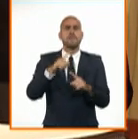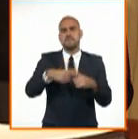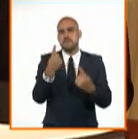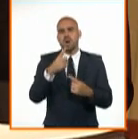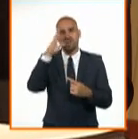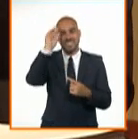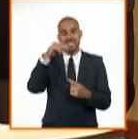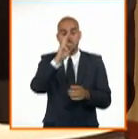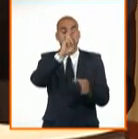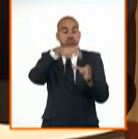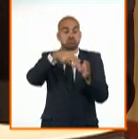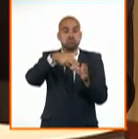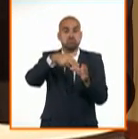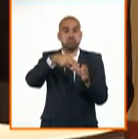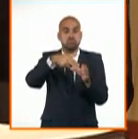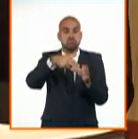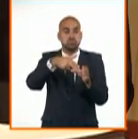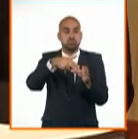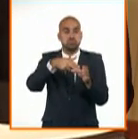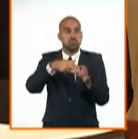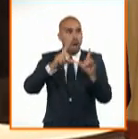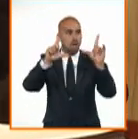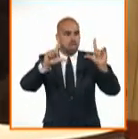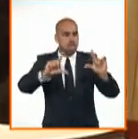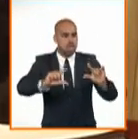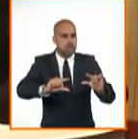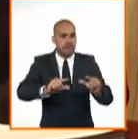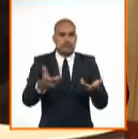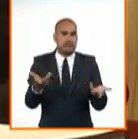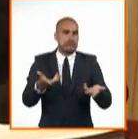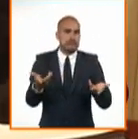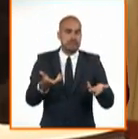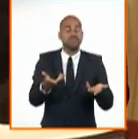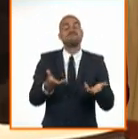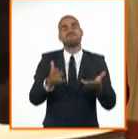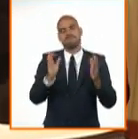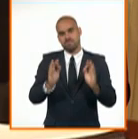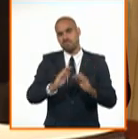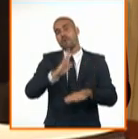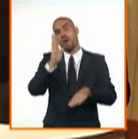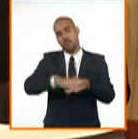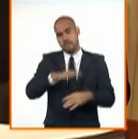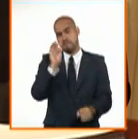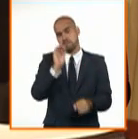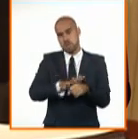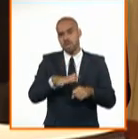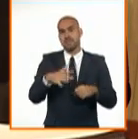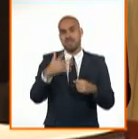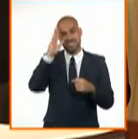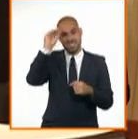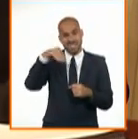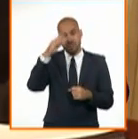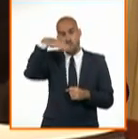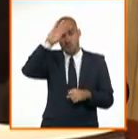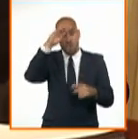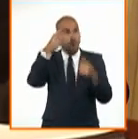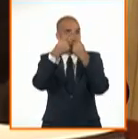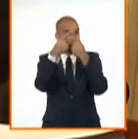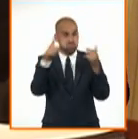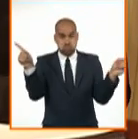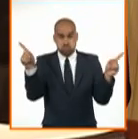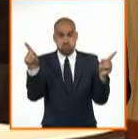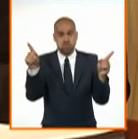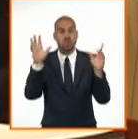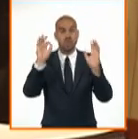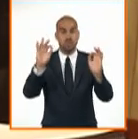combustible provoca entonces también los molestos apagones en casi todo el día en el